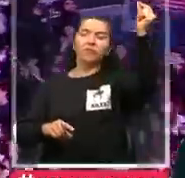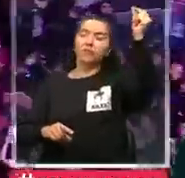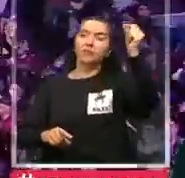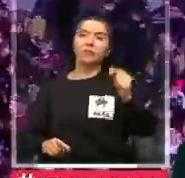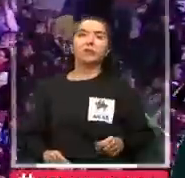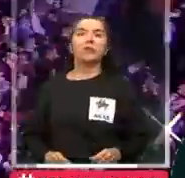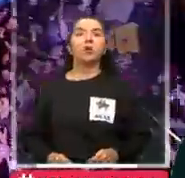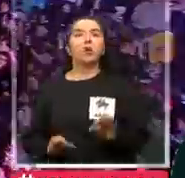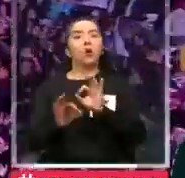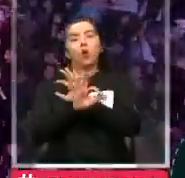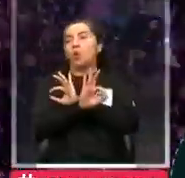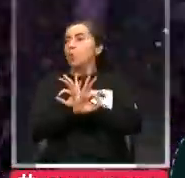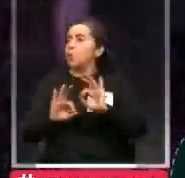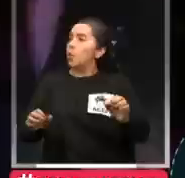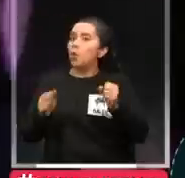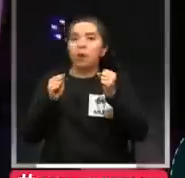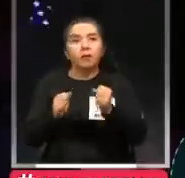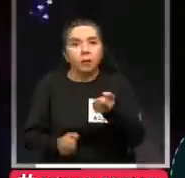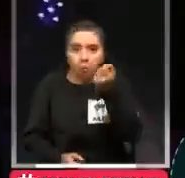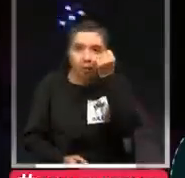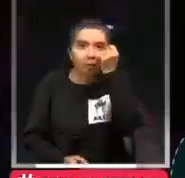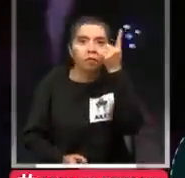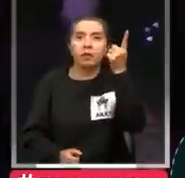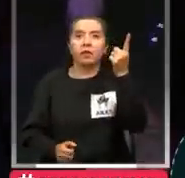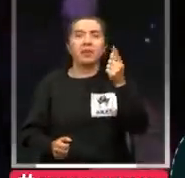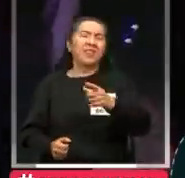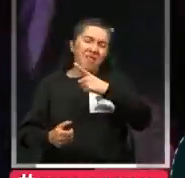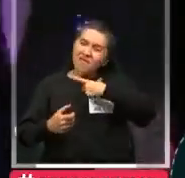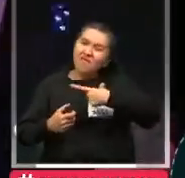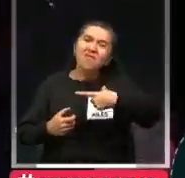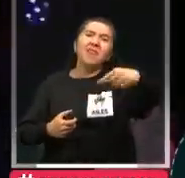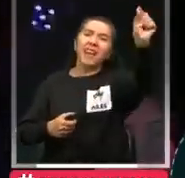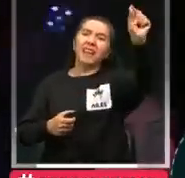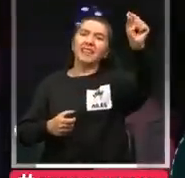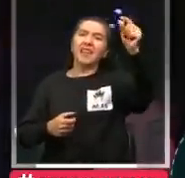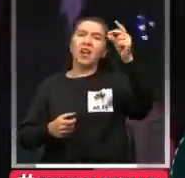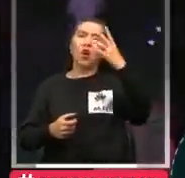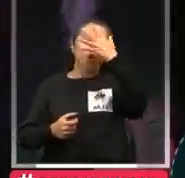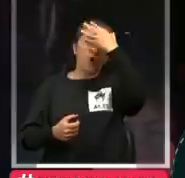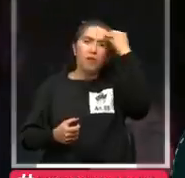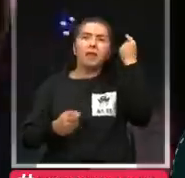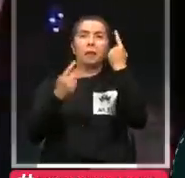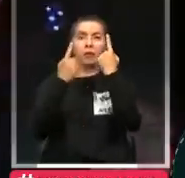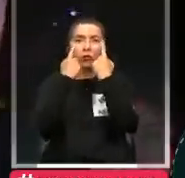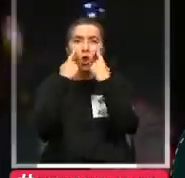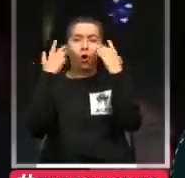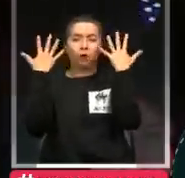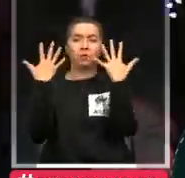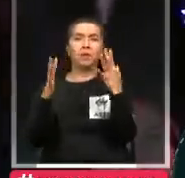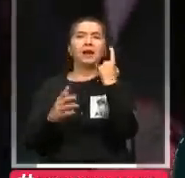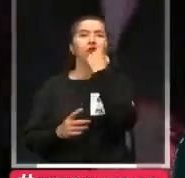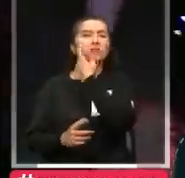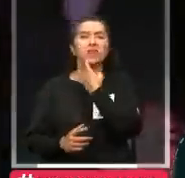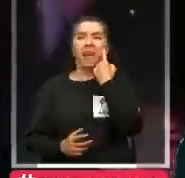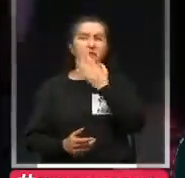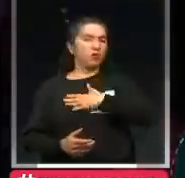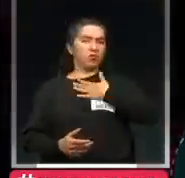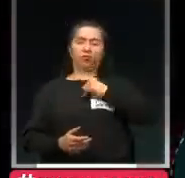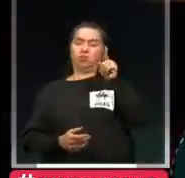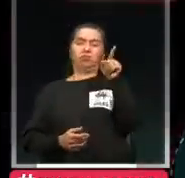vuelta. Jamás te pude comprender. Vete, olvida mis ojos, mis manos, mis labios que no